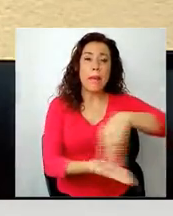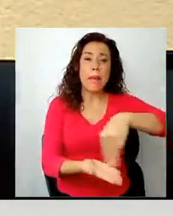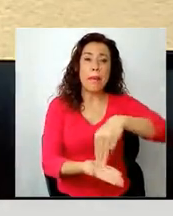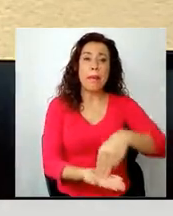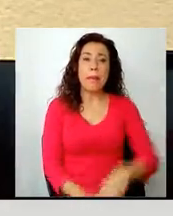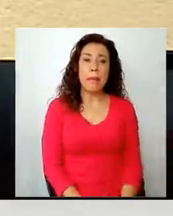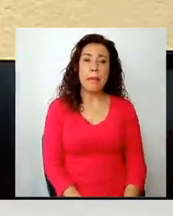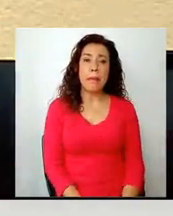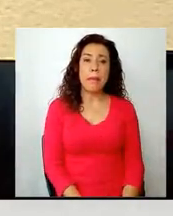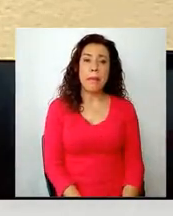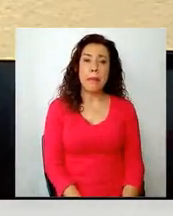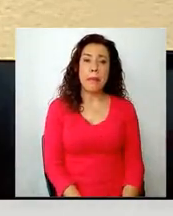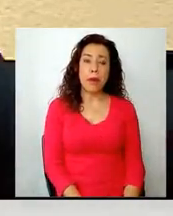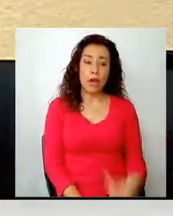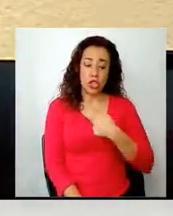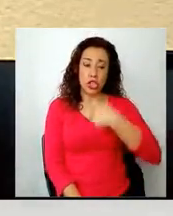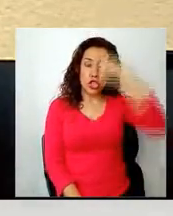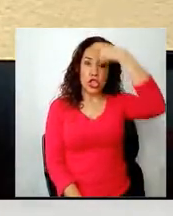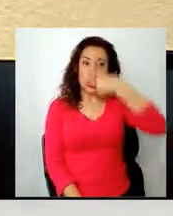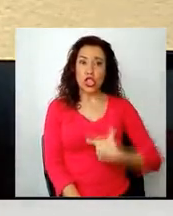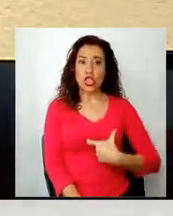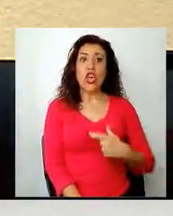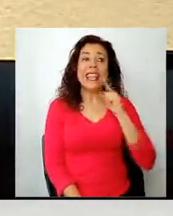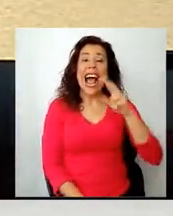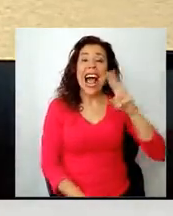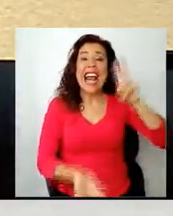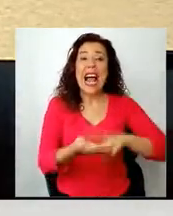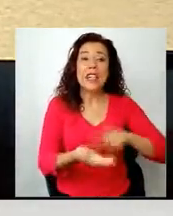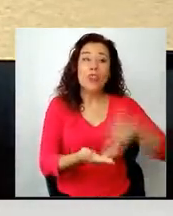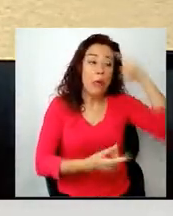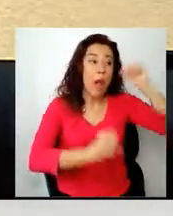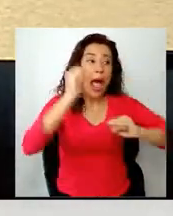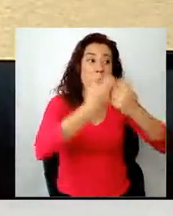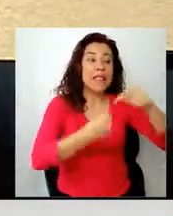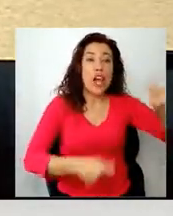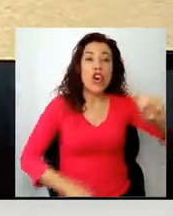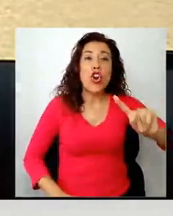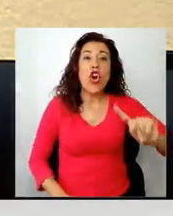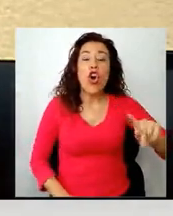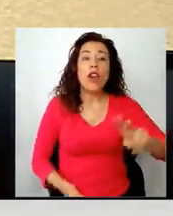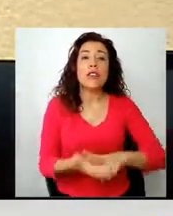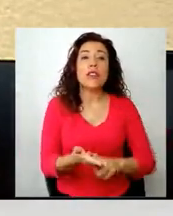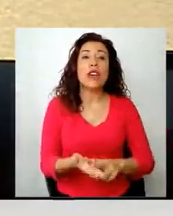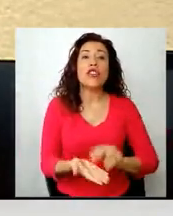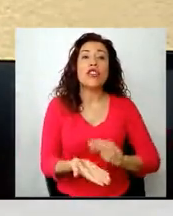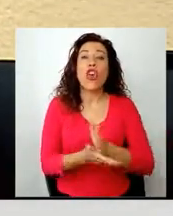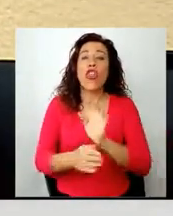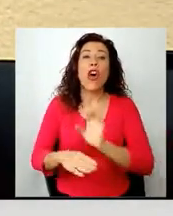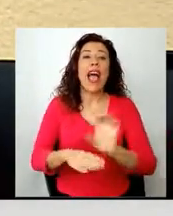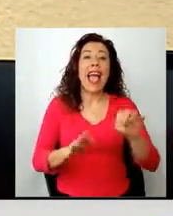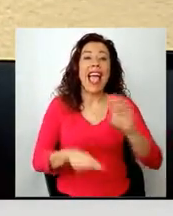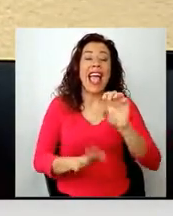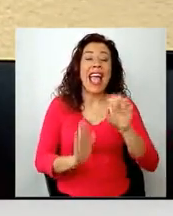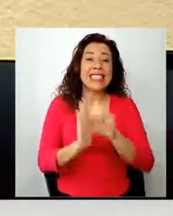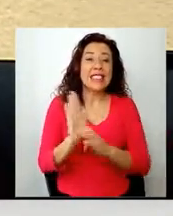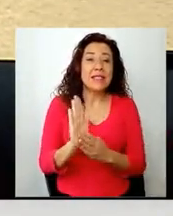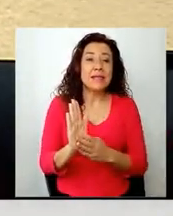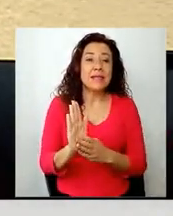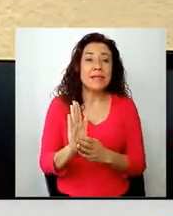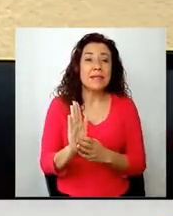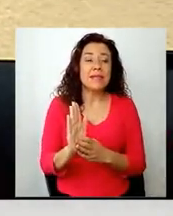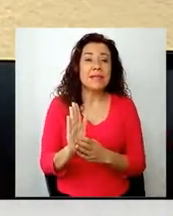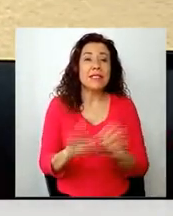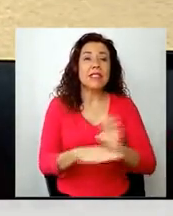ciudadano tenía la razón no así la empresa y lo estamentos del estado de manera maliciosa